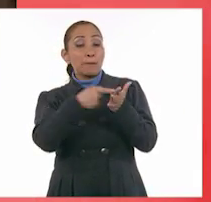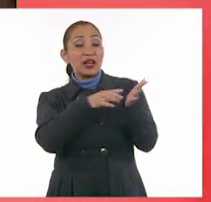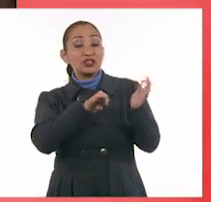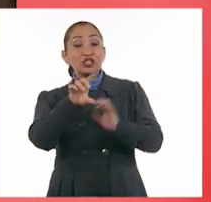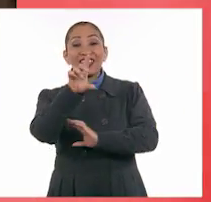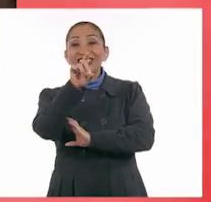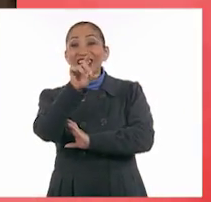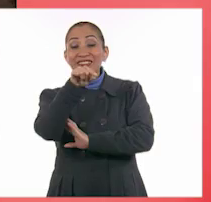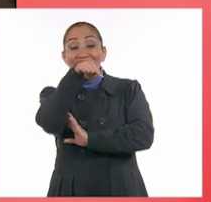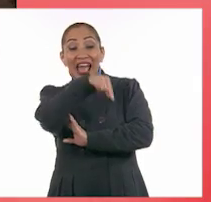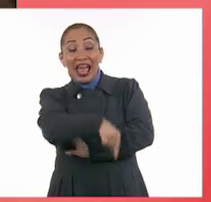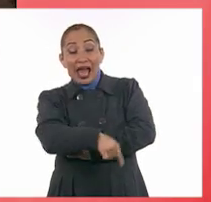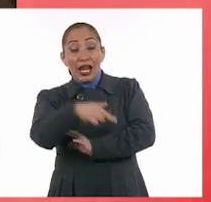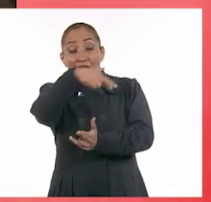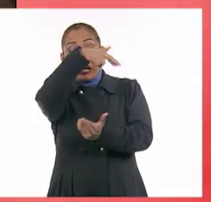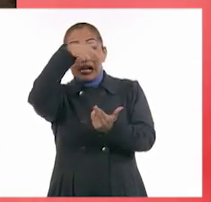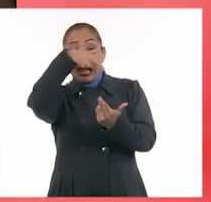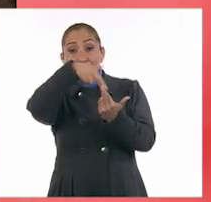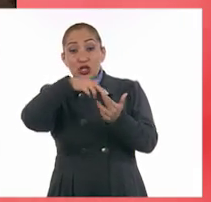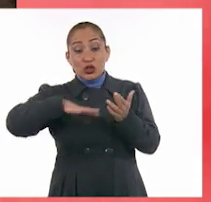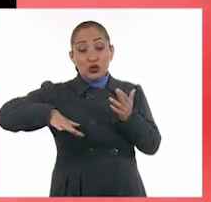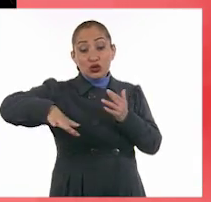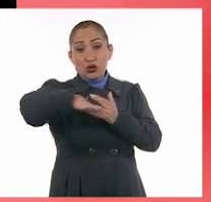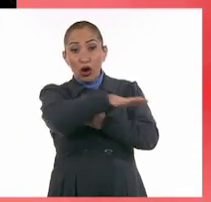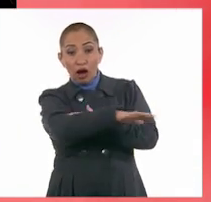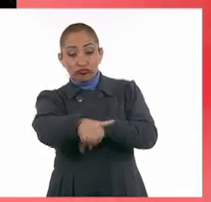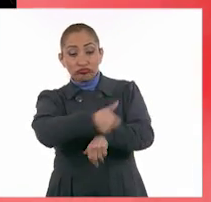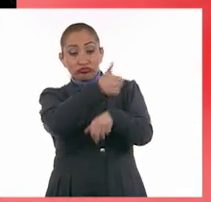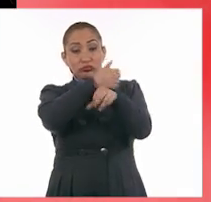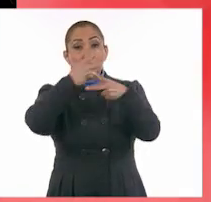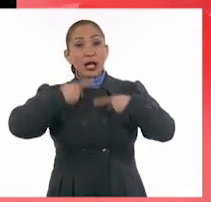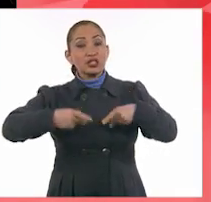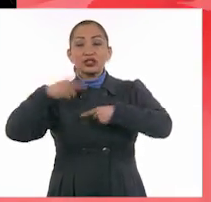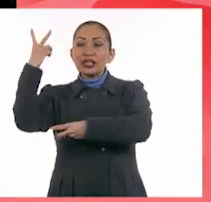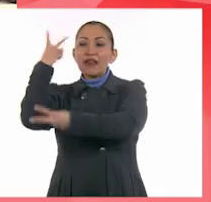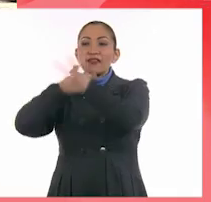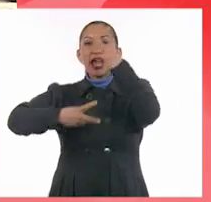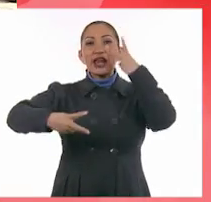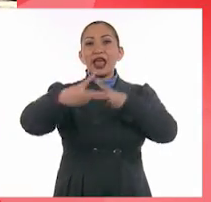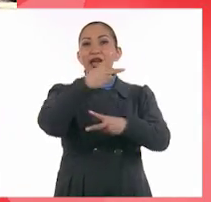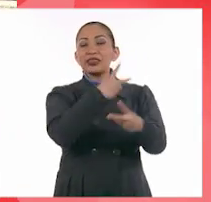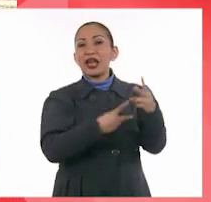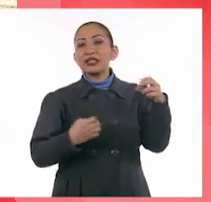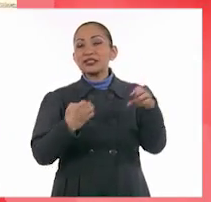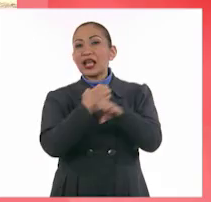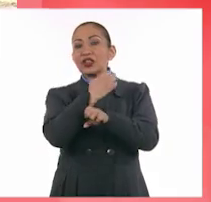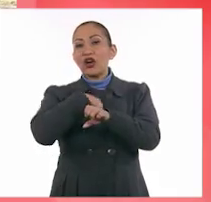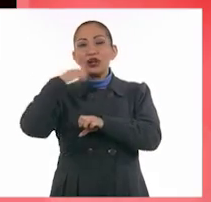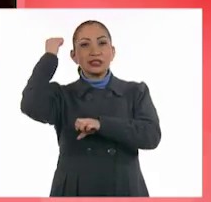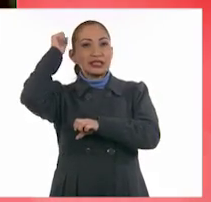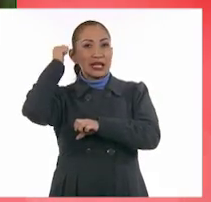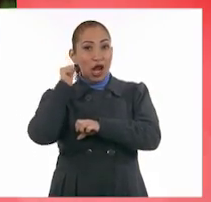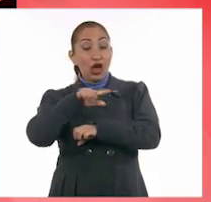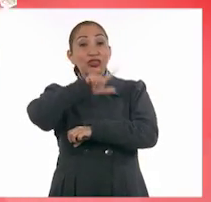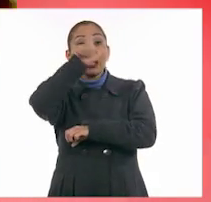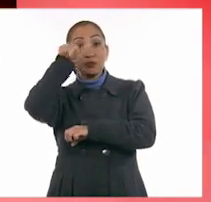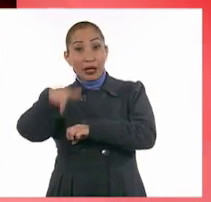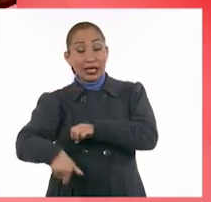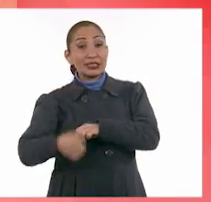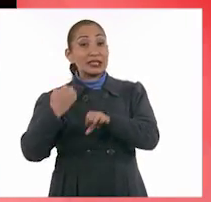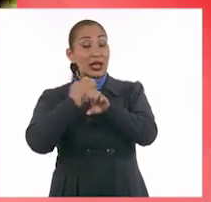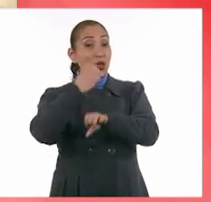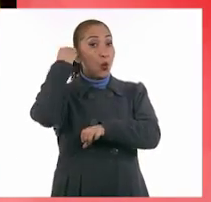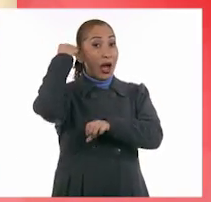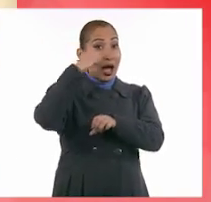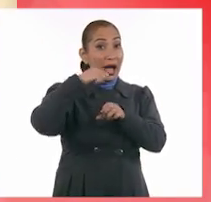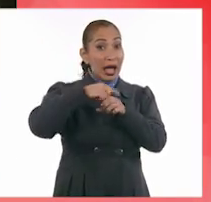30, pues fue una de las regiones en las que se asentó gente proveniente de los estados de Sinaloa, luego del estado de